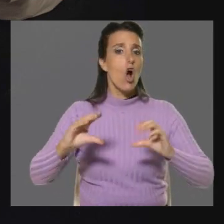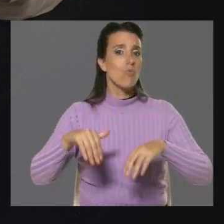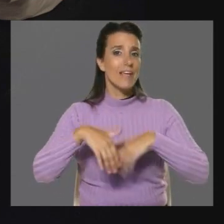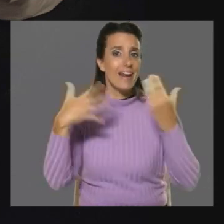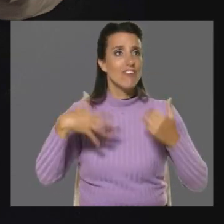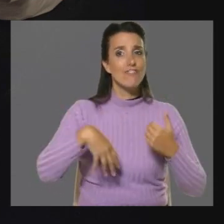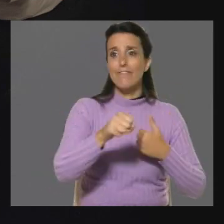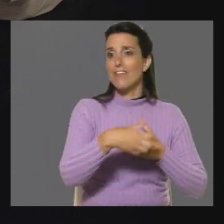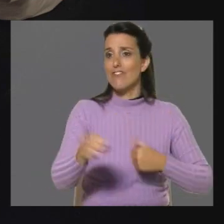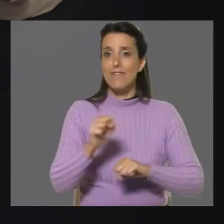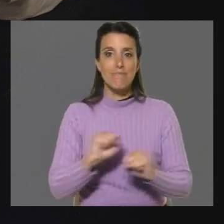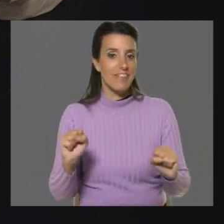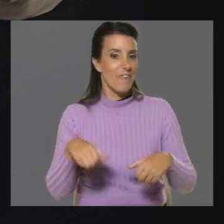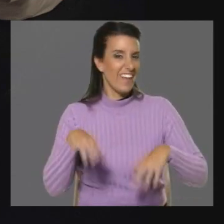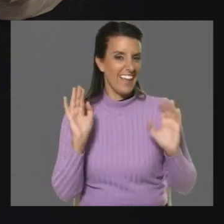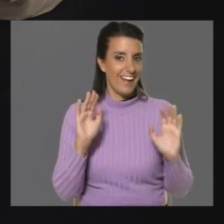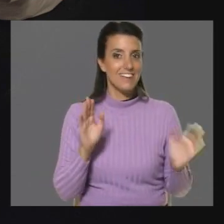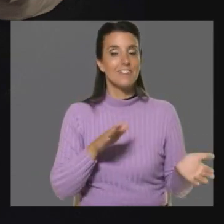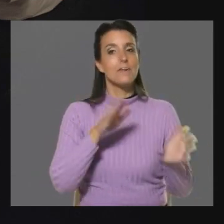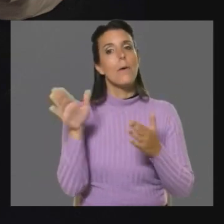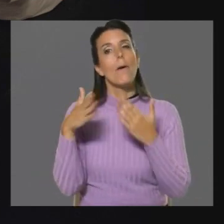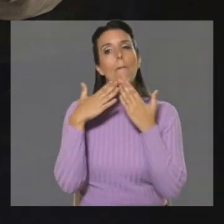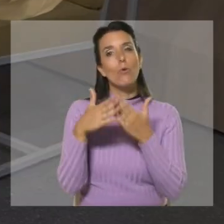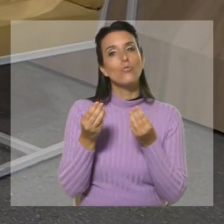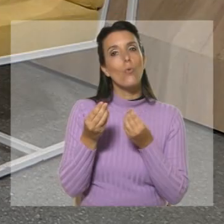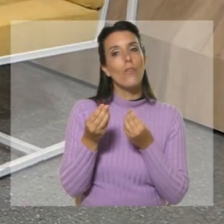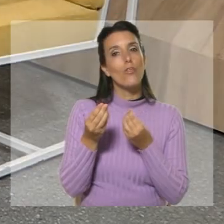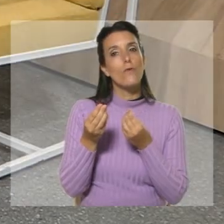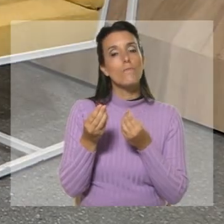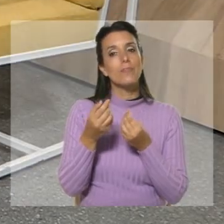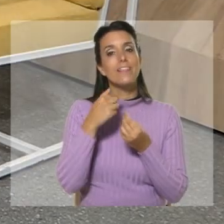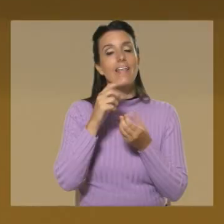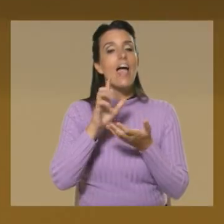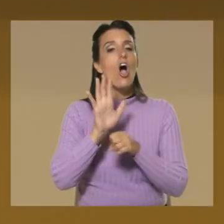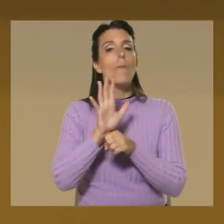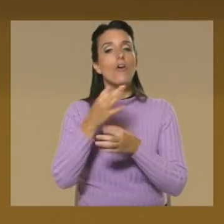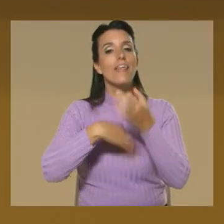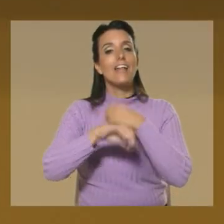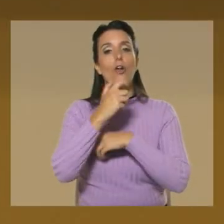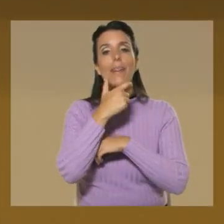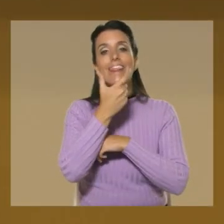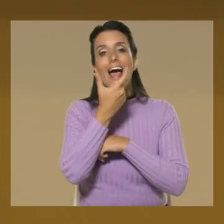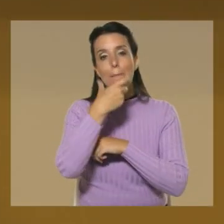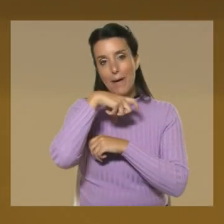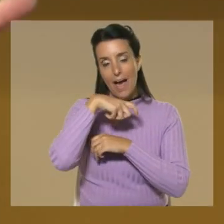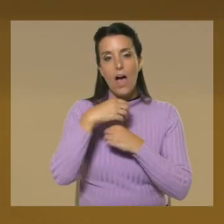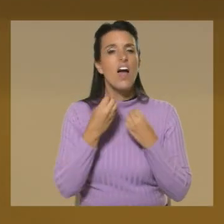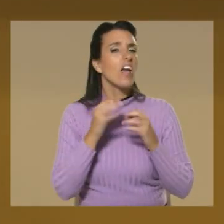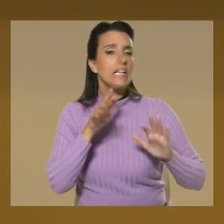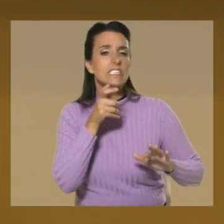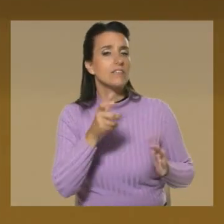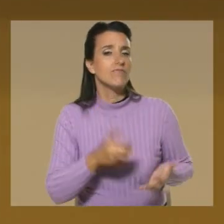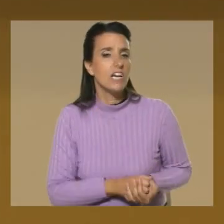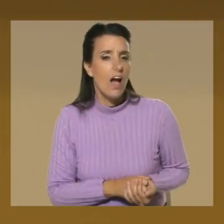al que vamos. Genial. Y cuando uno dice, esto es la dramaturga o la dramaturgia de la obra, ¿qué quiere